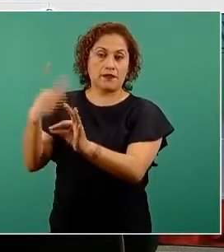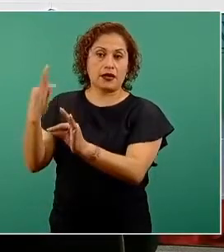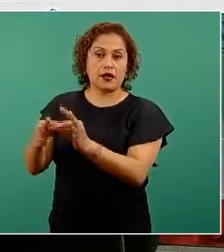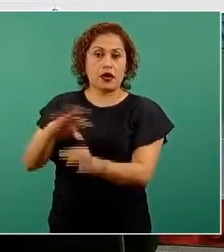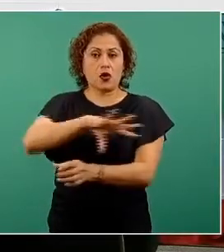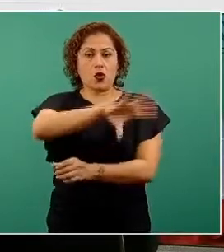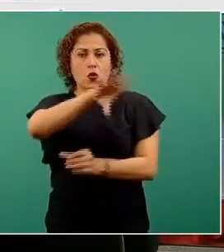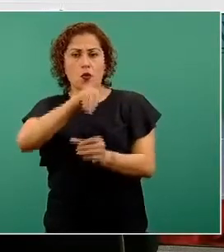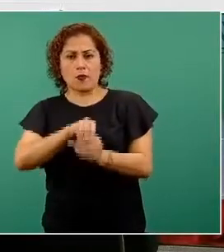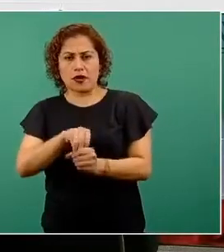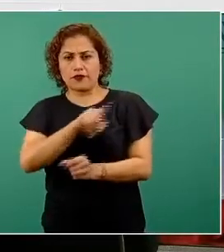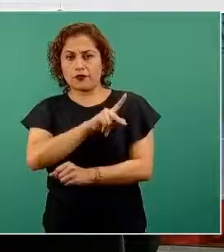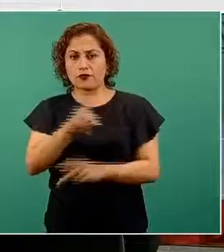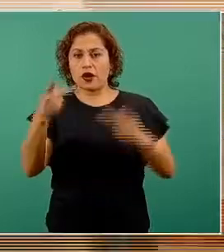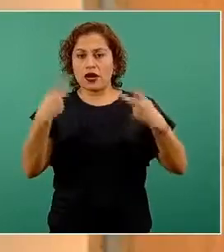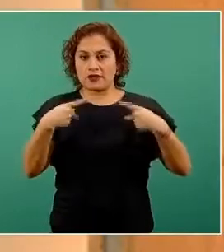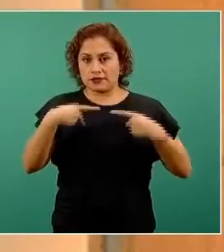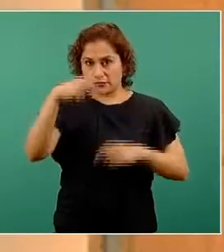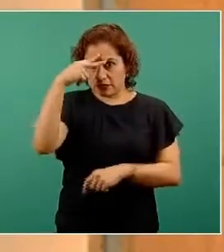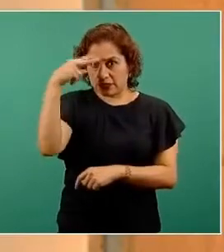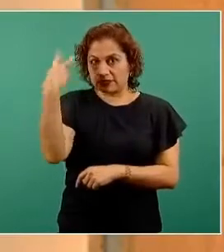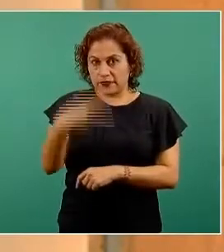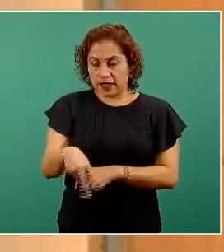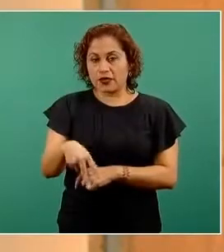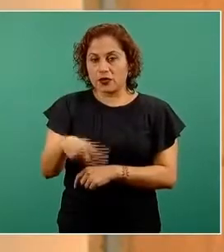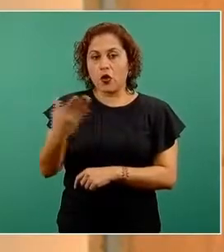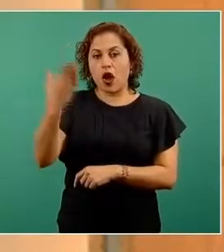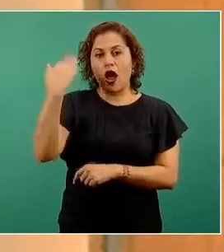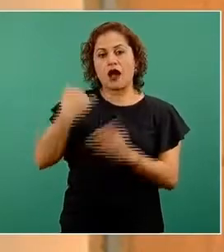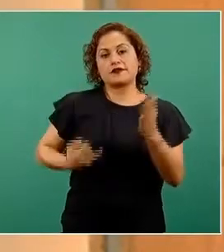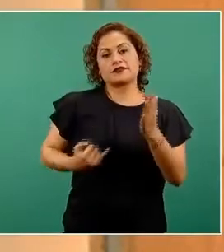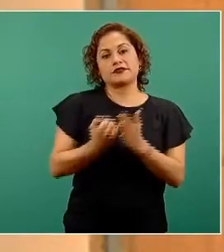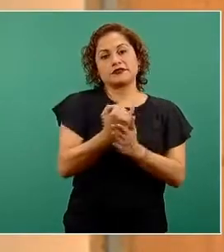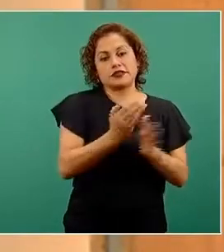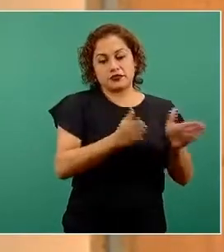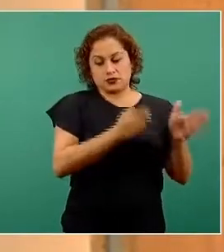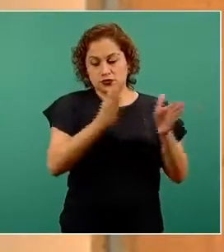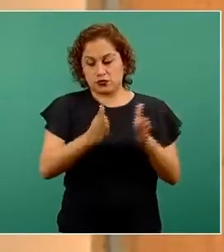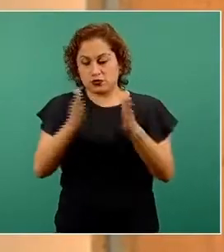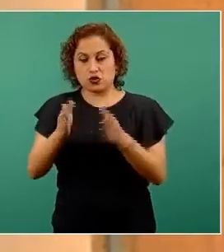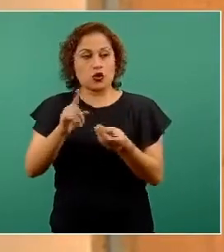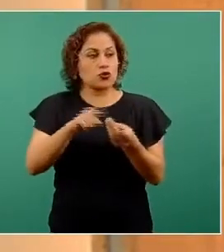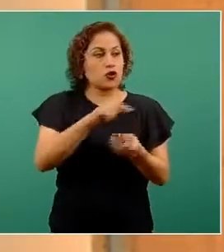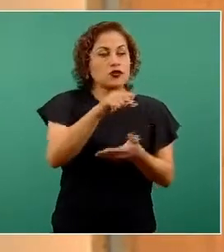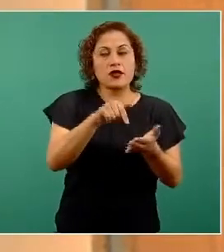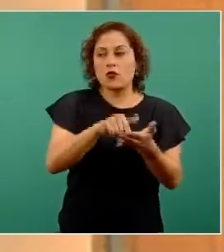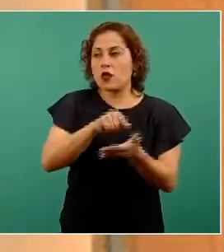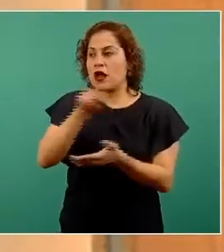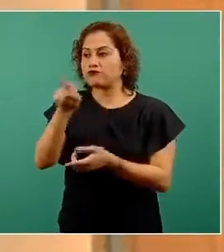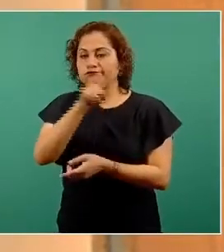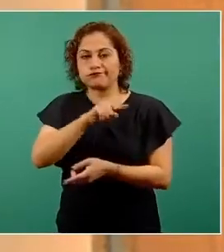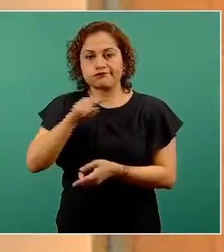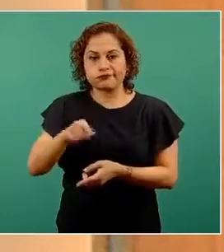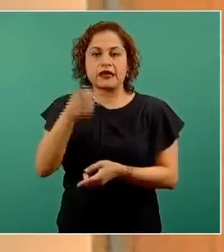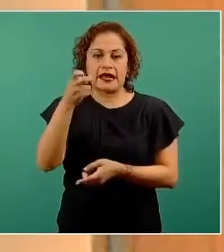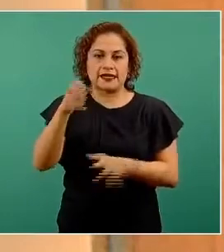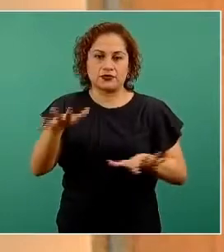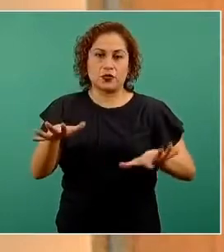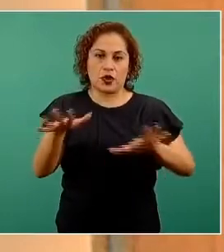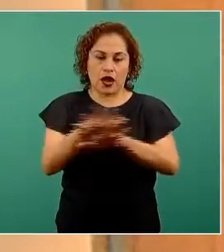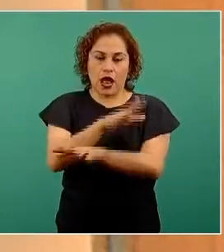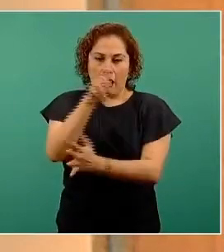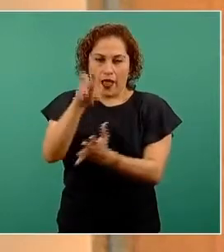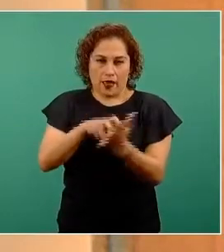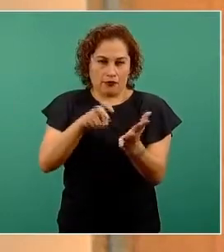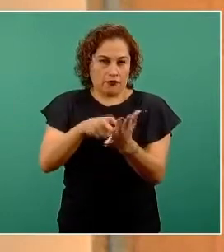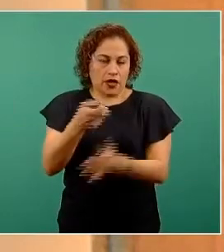la población mexicana, pero las modalidades específicas, dónde se pone, dónde aumenta la velocidad, etcétera, la hemos